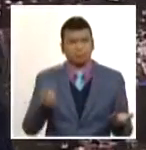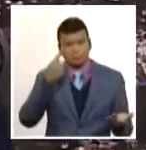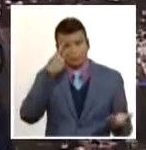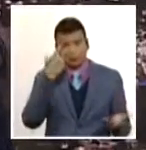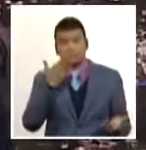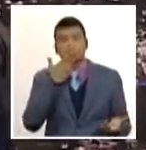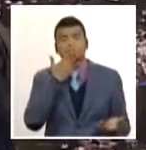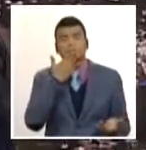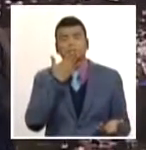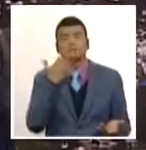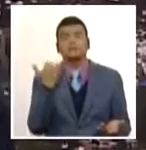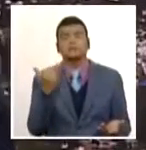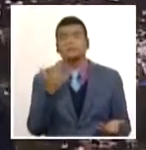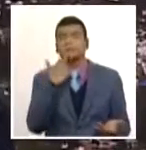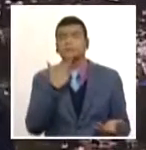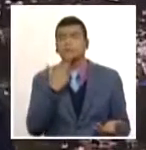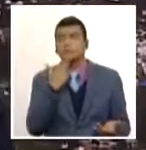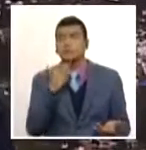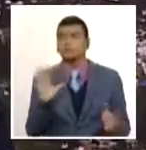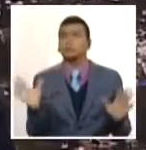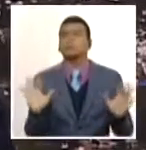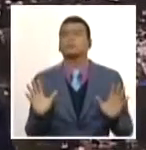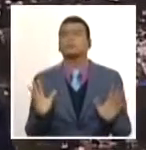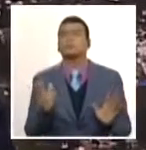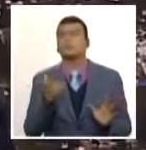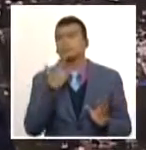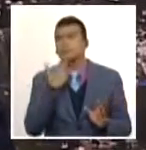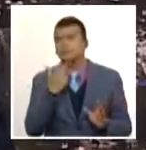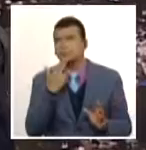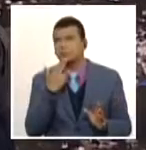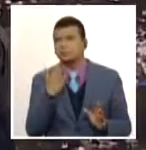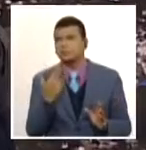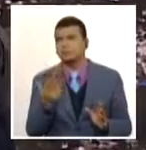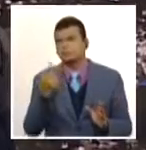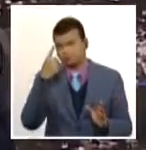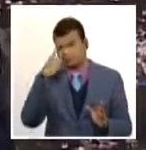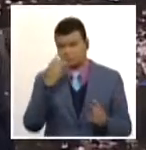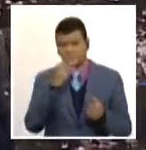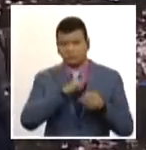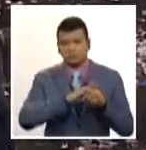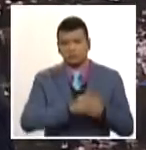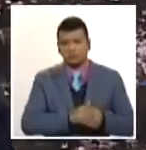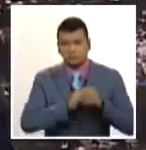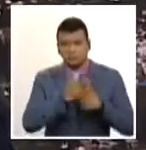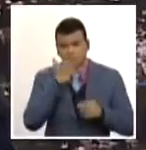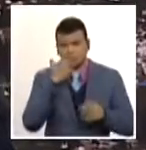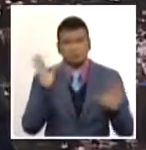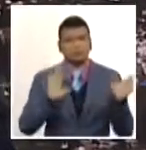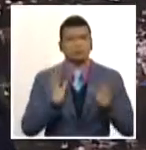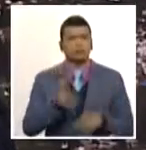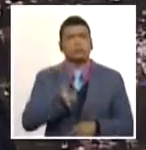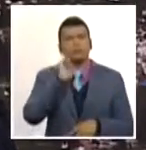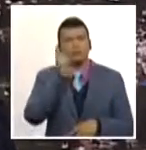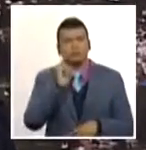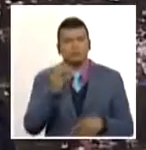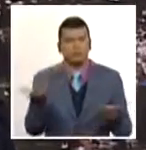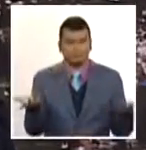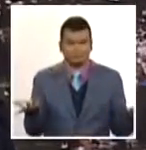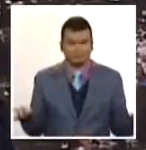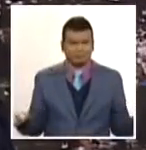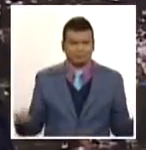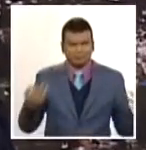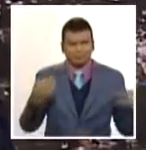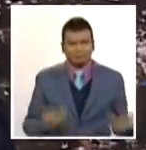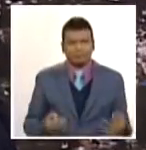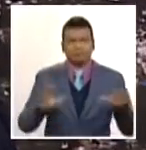suficiente producir dulces, ni siquiera producir alcoholes. Es necesario que la industria se meta en un